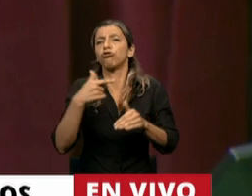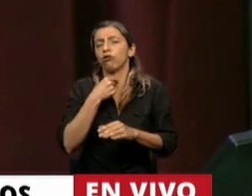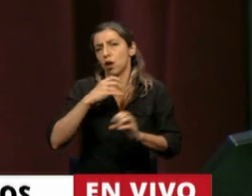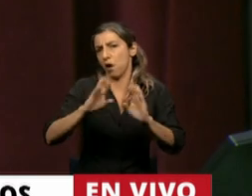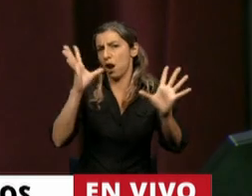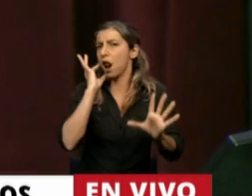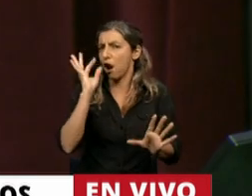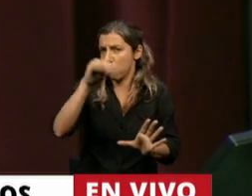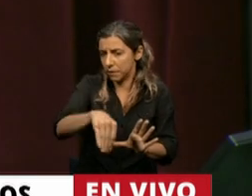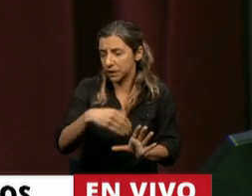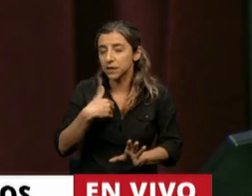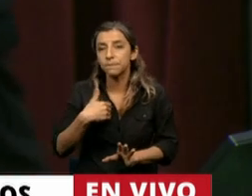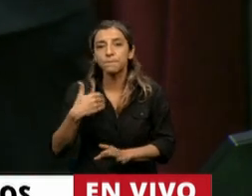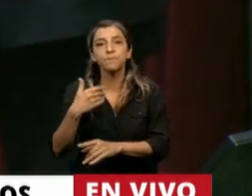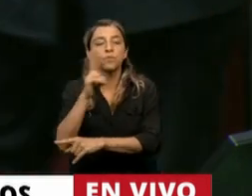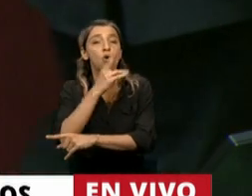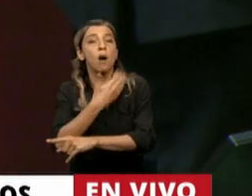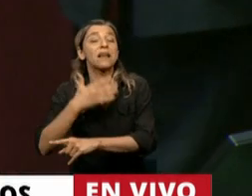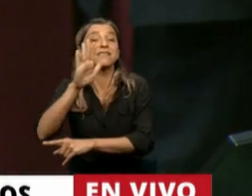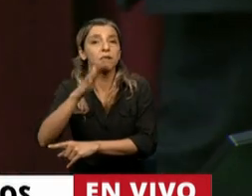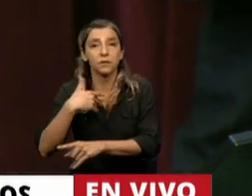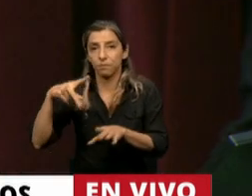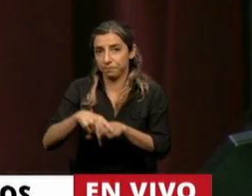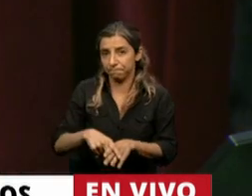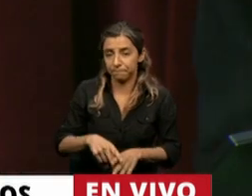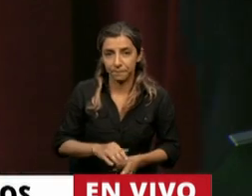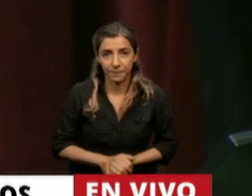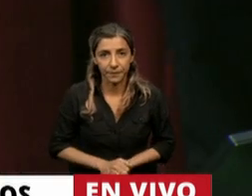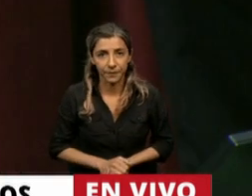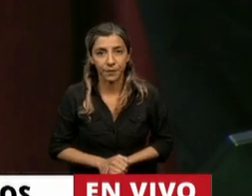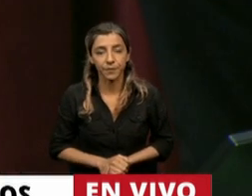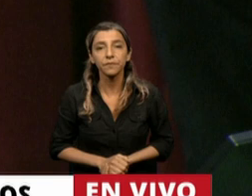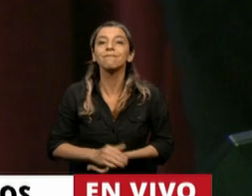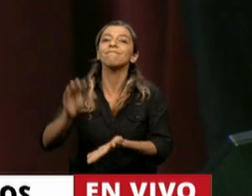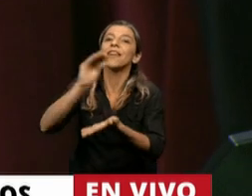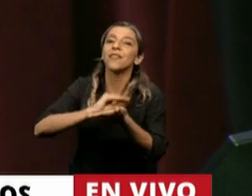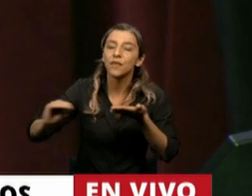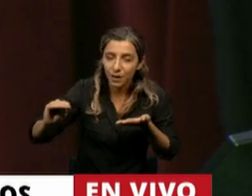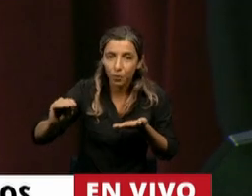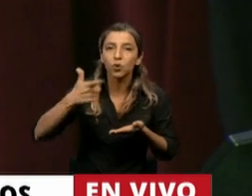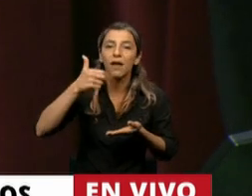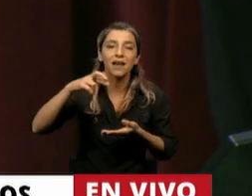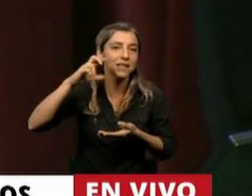diputado señor presidente si diputada